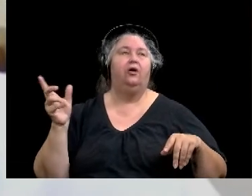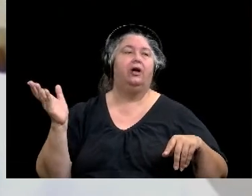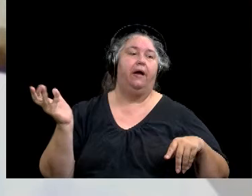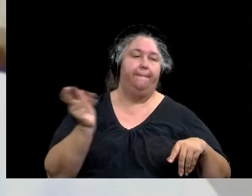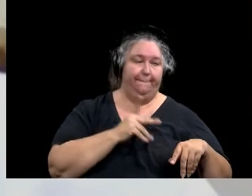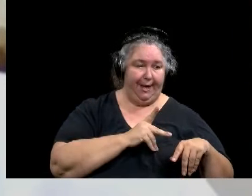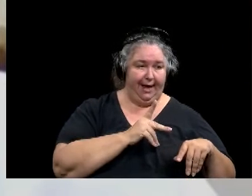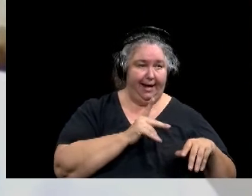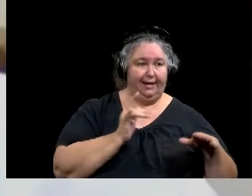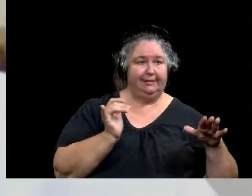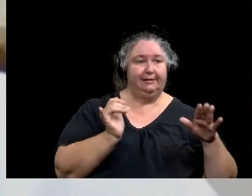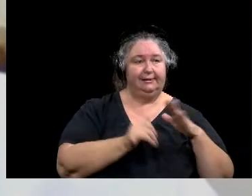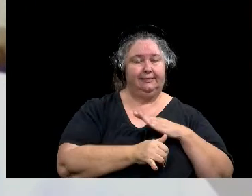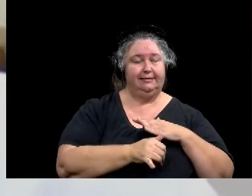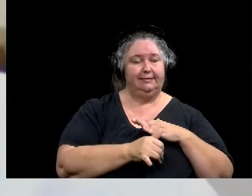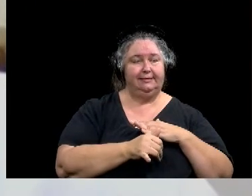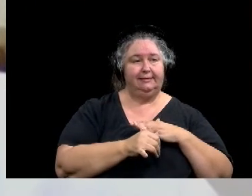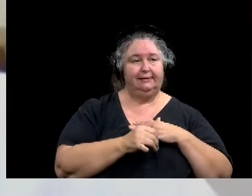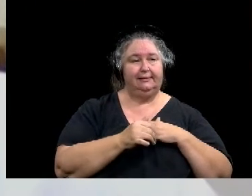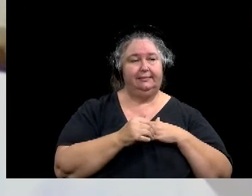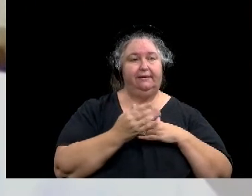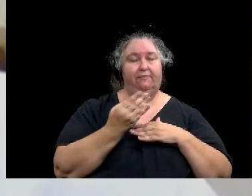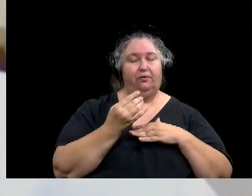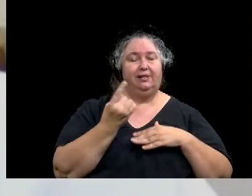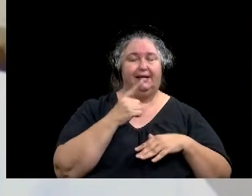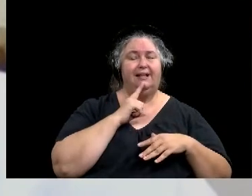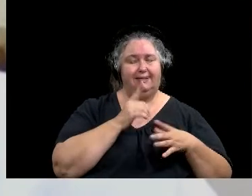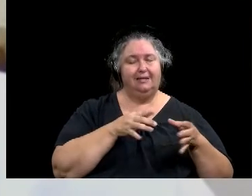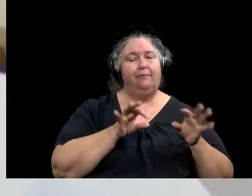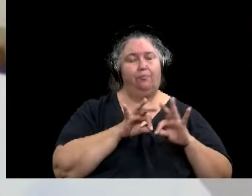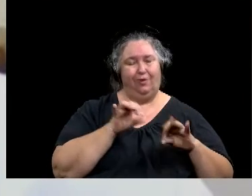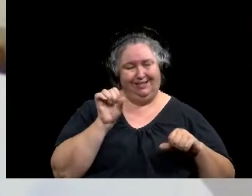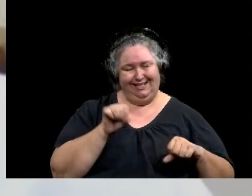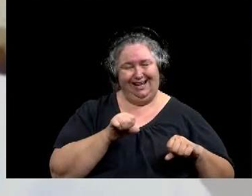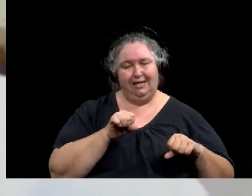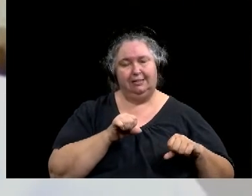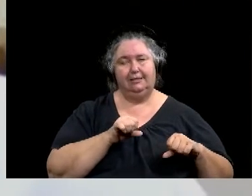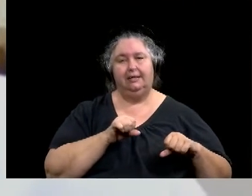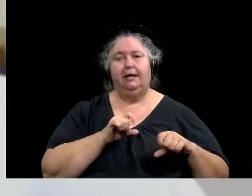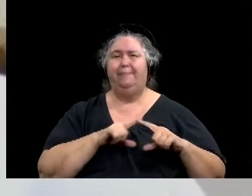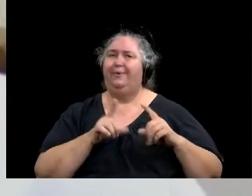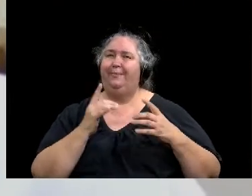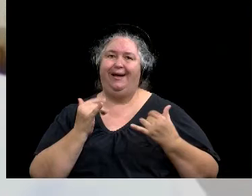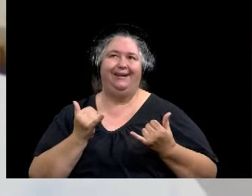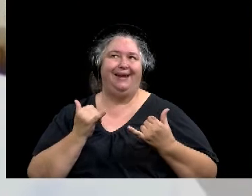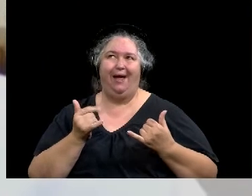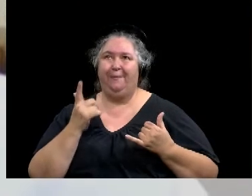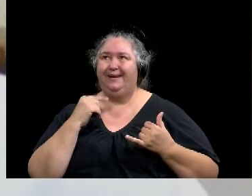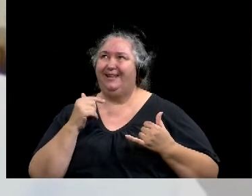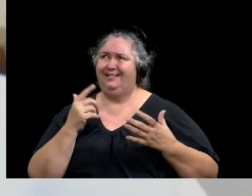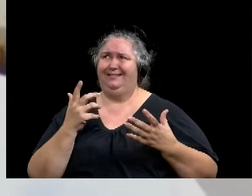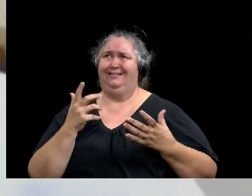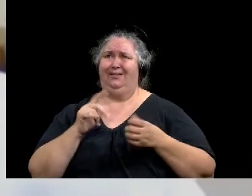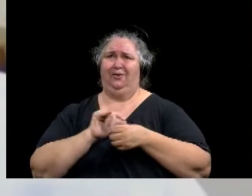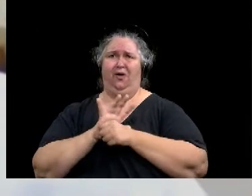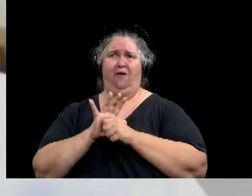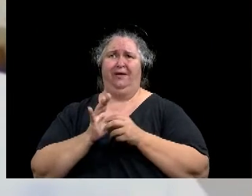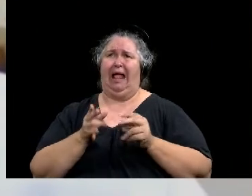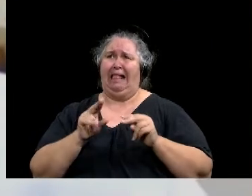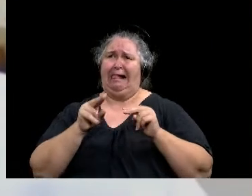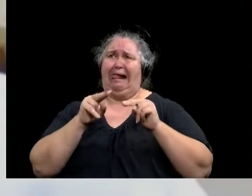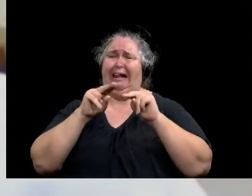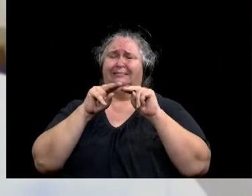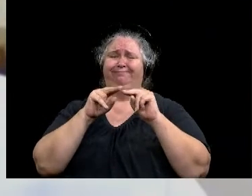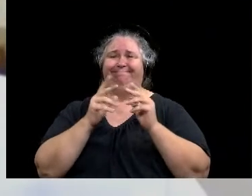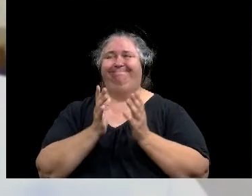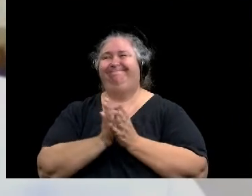después de que hayan viajado es algo muy riesgoso así es que como estamos en este